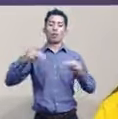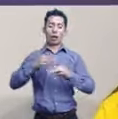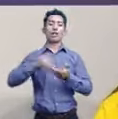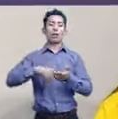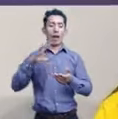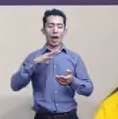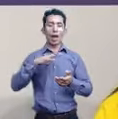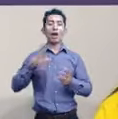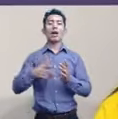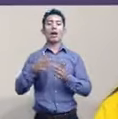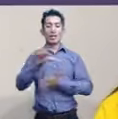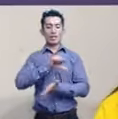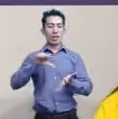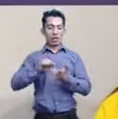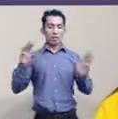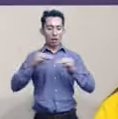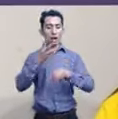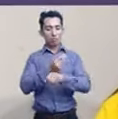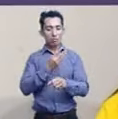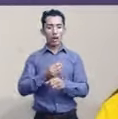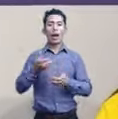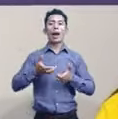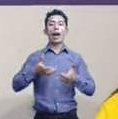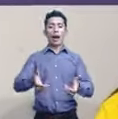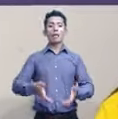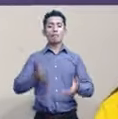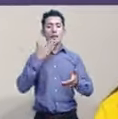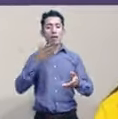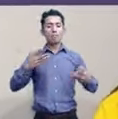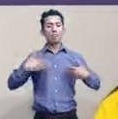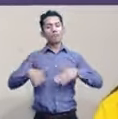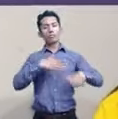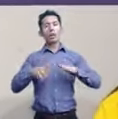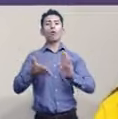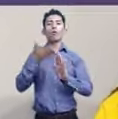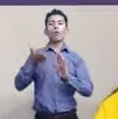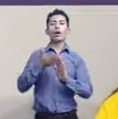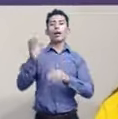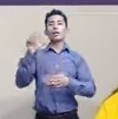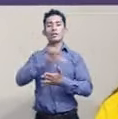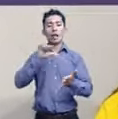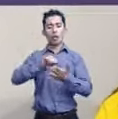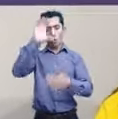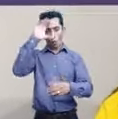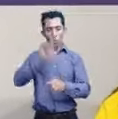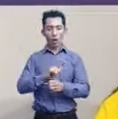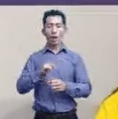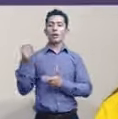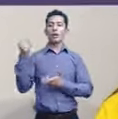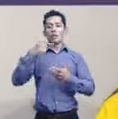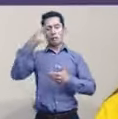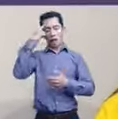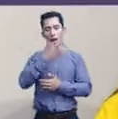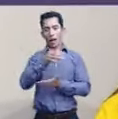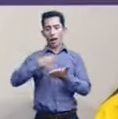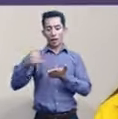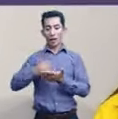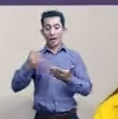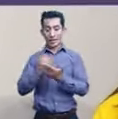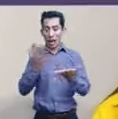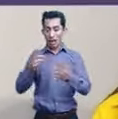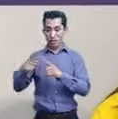la recuperación del centro histórico, por la construcción de calles peatonales, por la construcción de un centro cultural, por presupuesto para el campo.